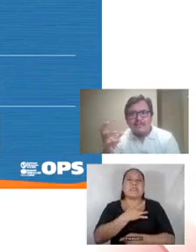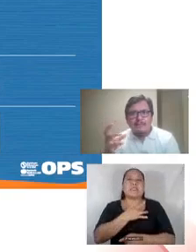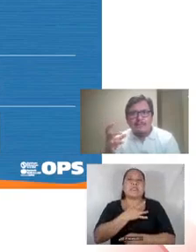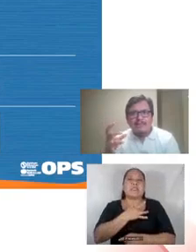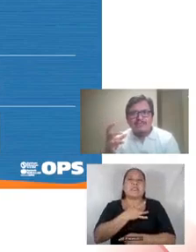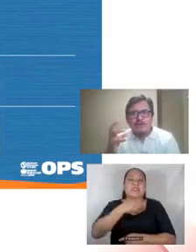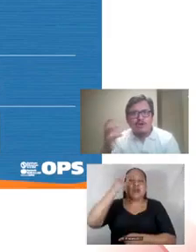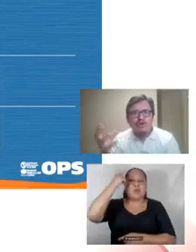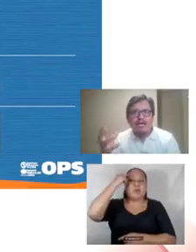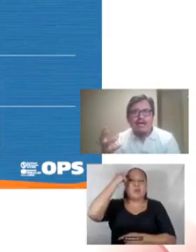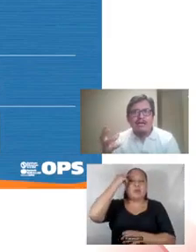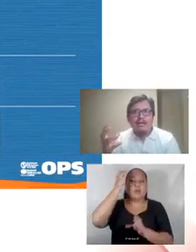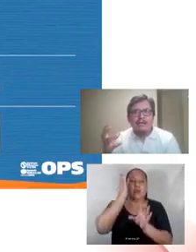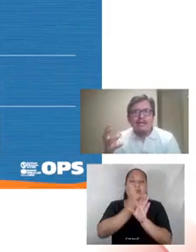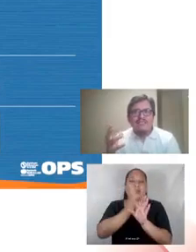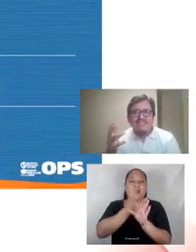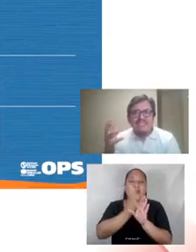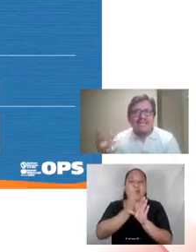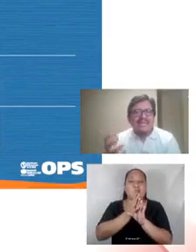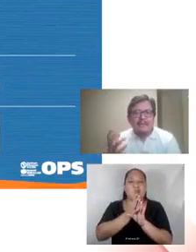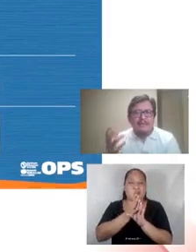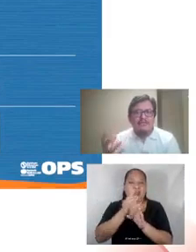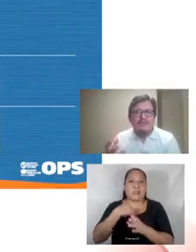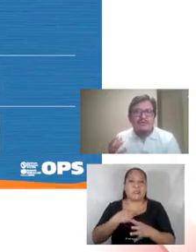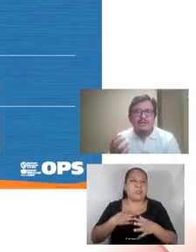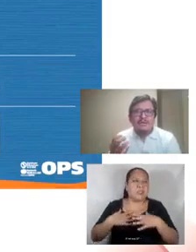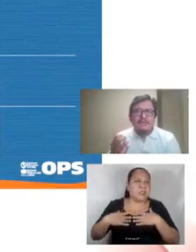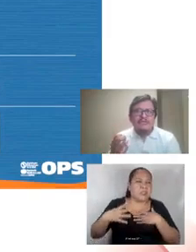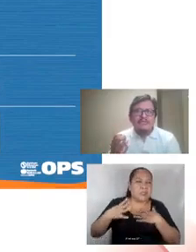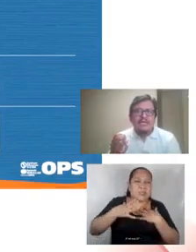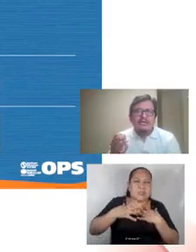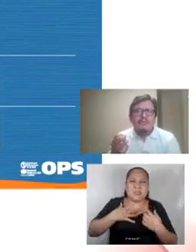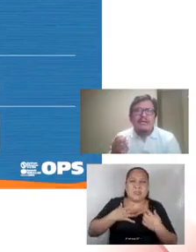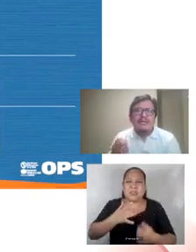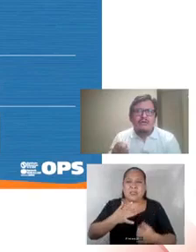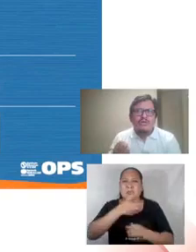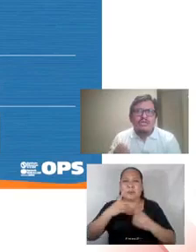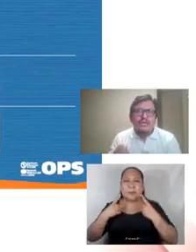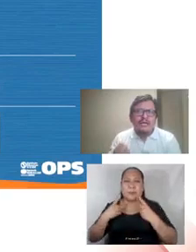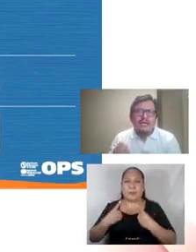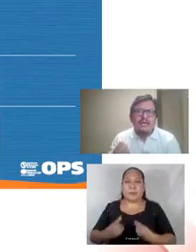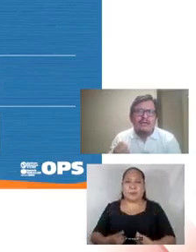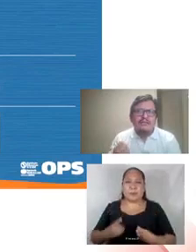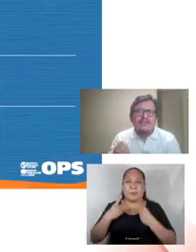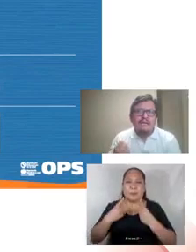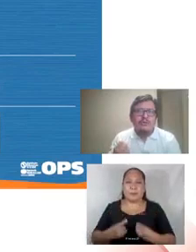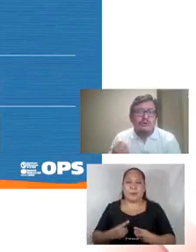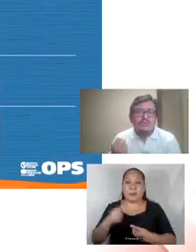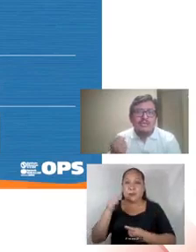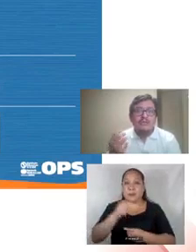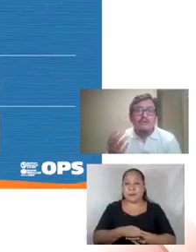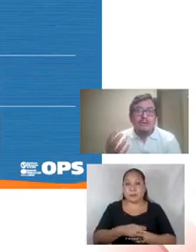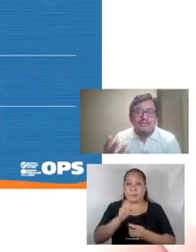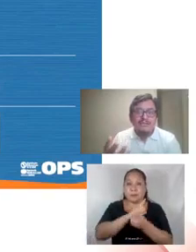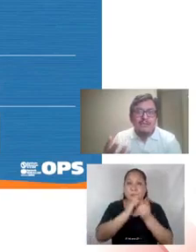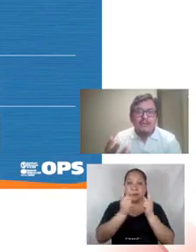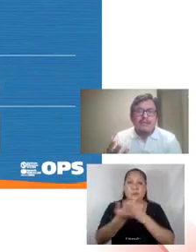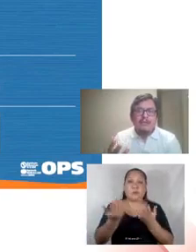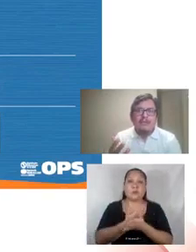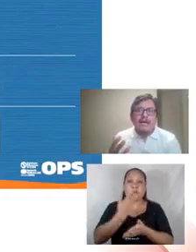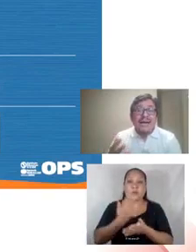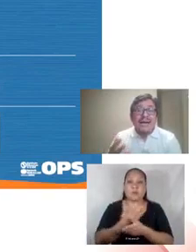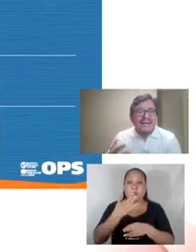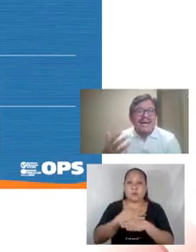psicosomática, es decir, la parte psicológica, la ansiedad, la depresión, se han convertido hoy día en nuevos